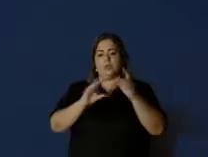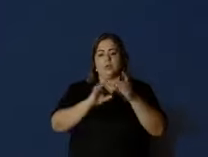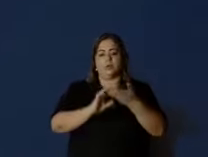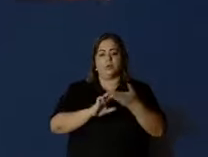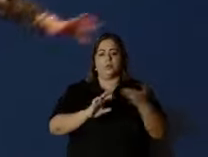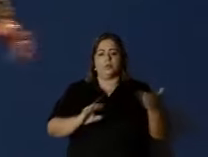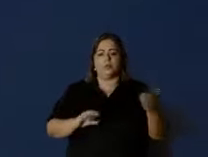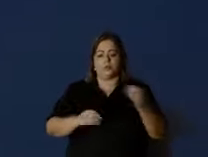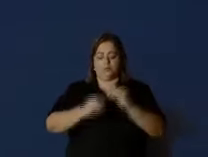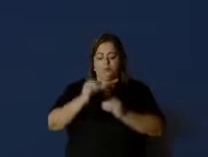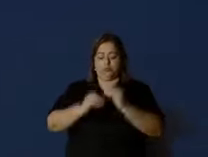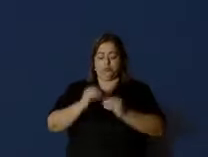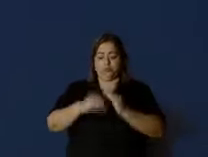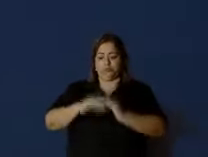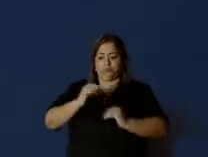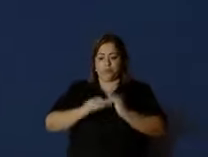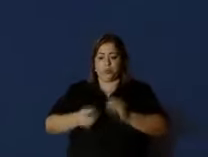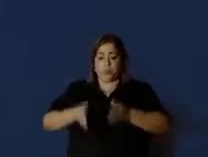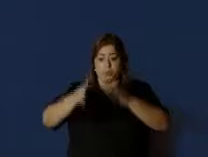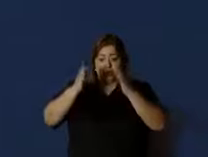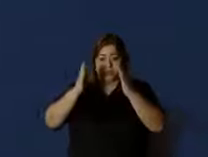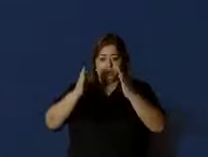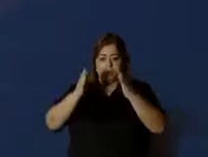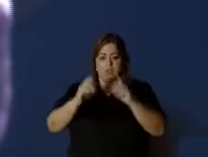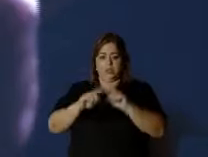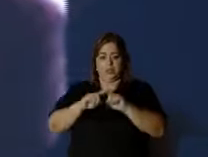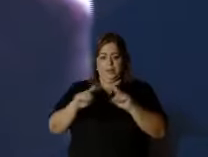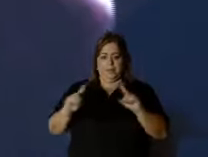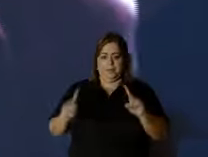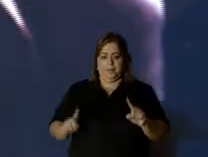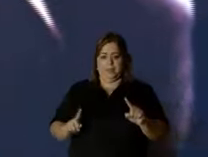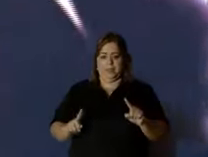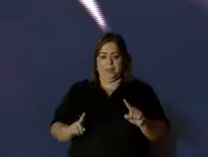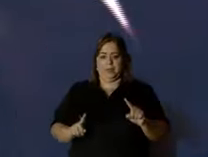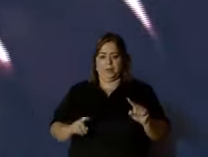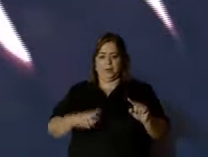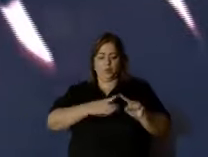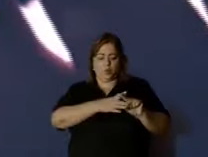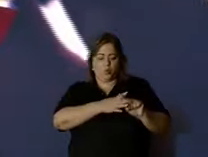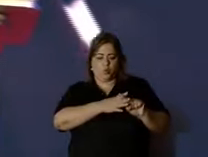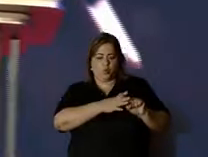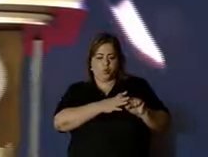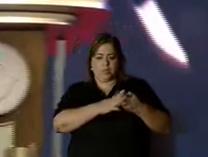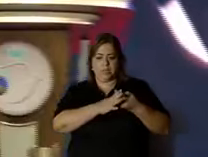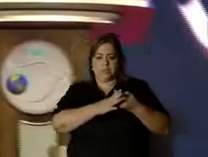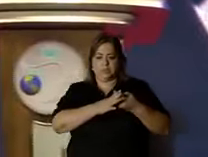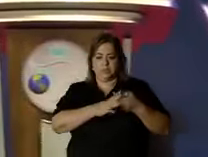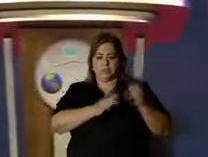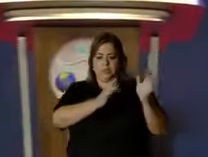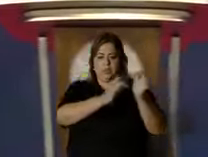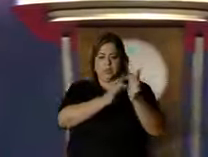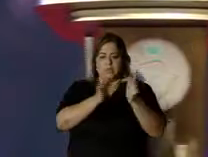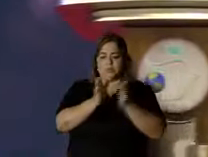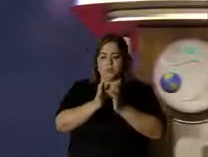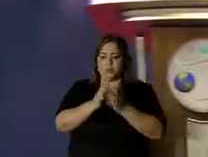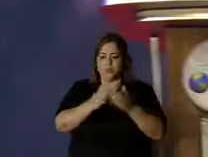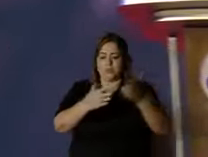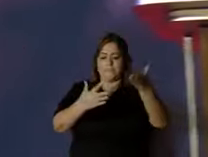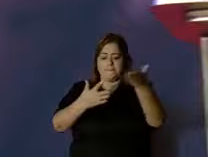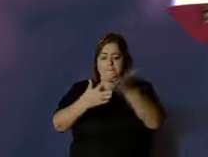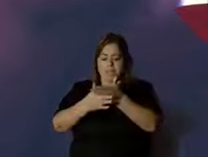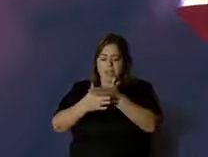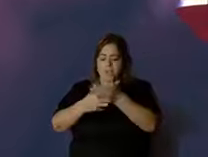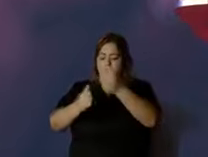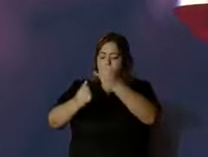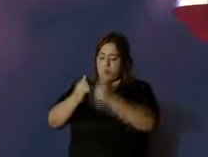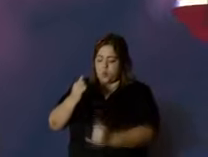De construcción, de todo eso. Pero siempre iniciamos con Jesús. En el medio está Jesús y terminamos con